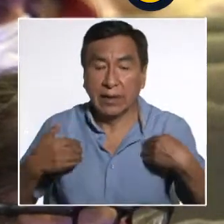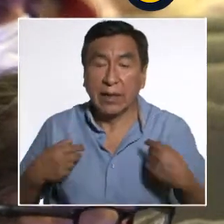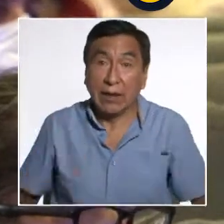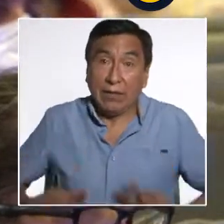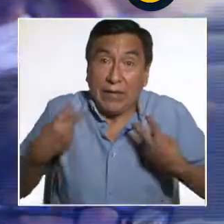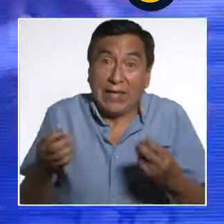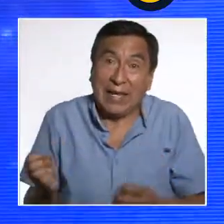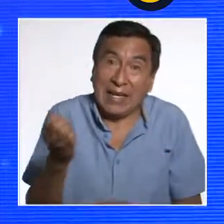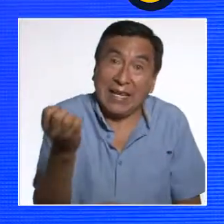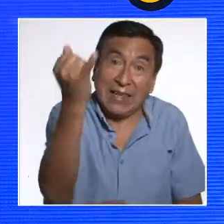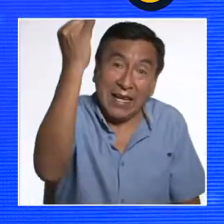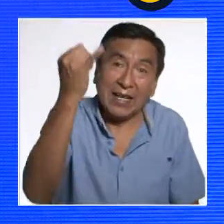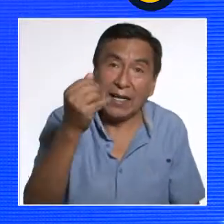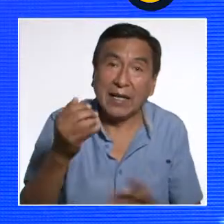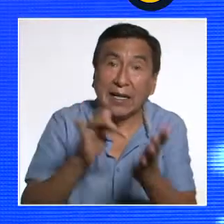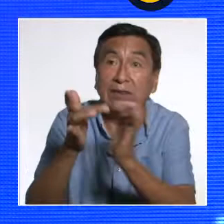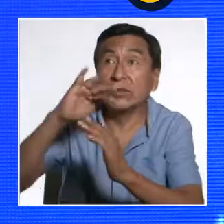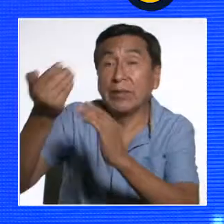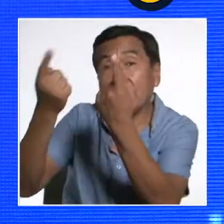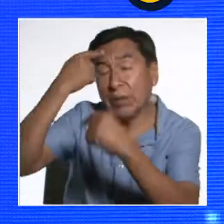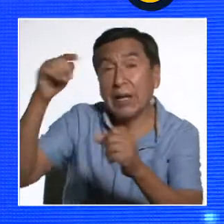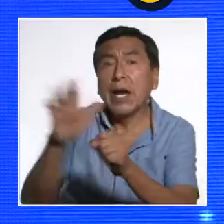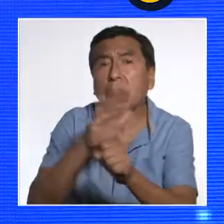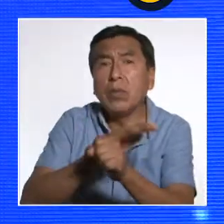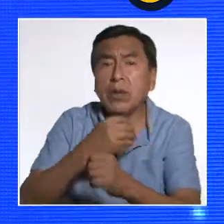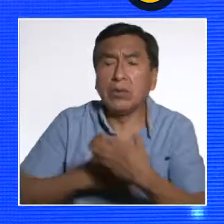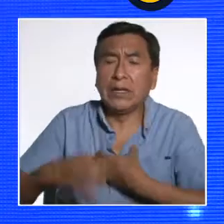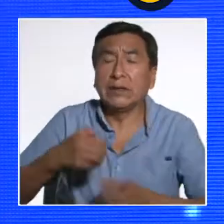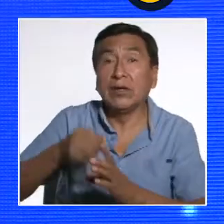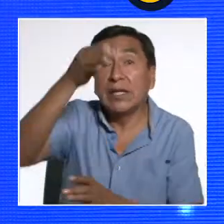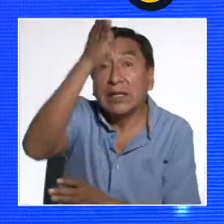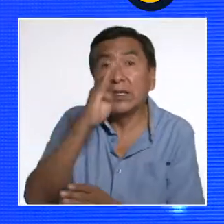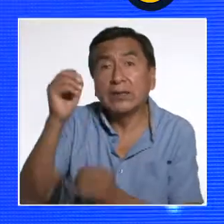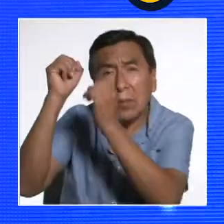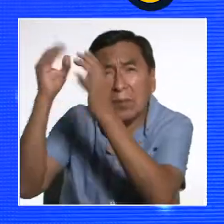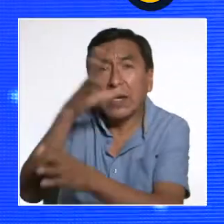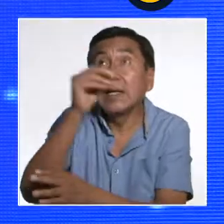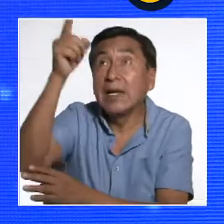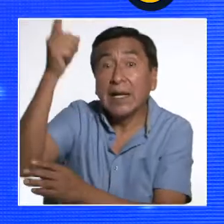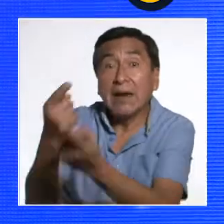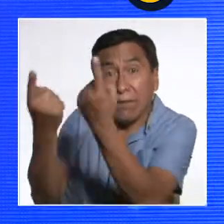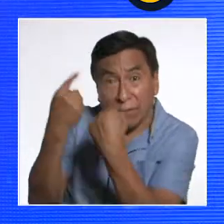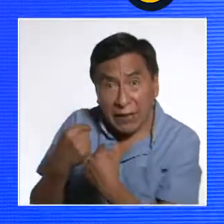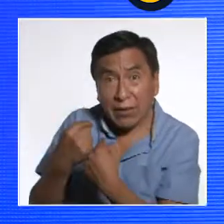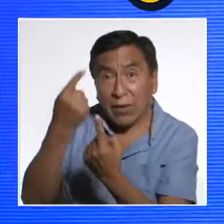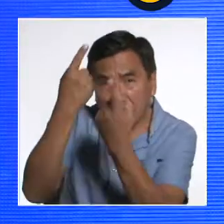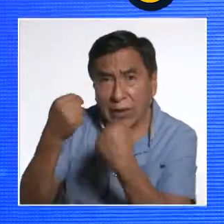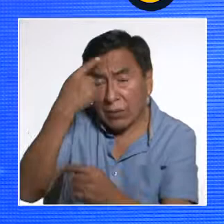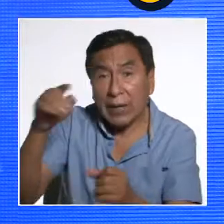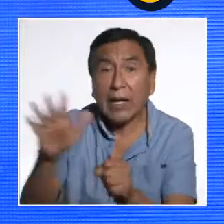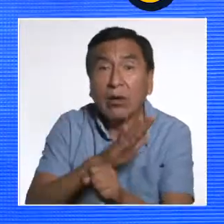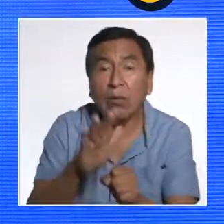había venido por dar cumplimiento a un deseo de Dios Padre, y Él vino para